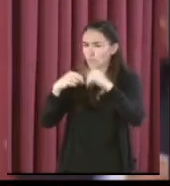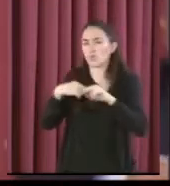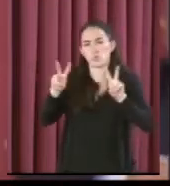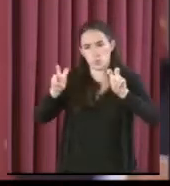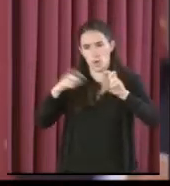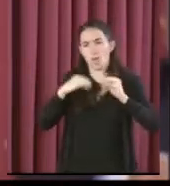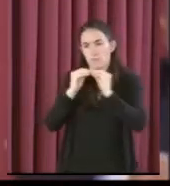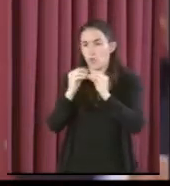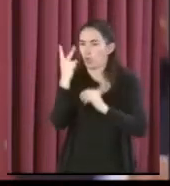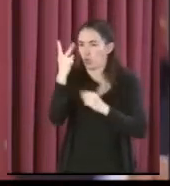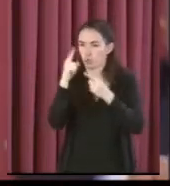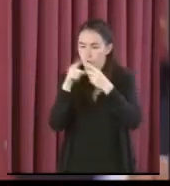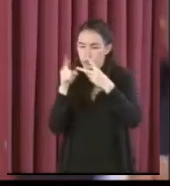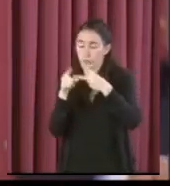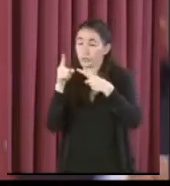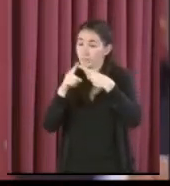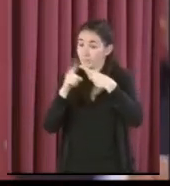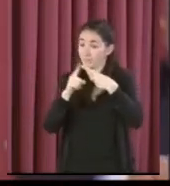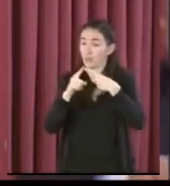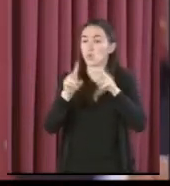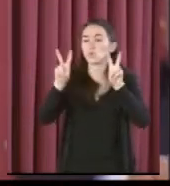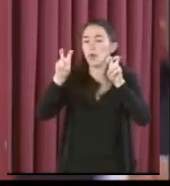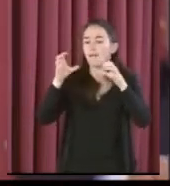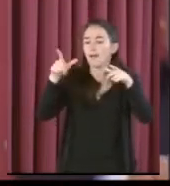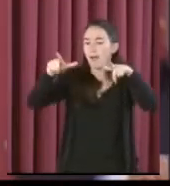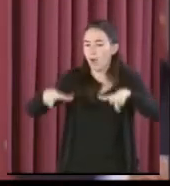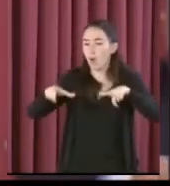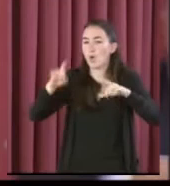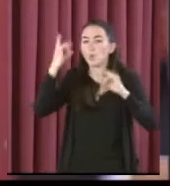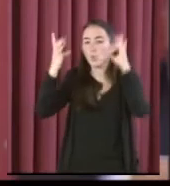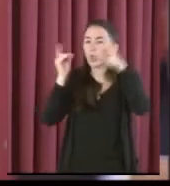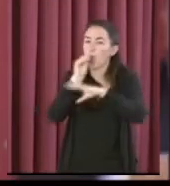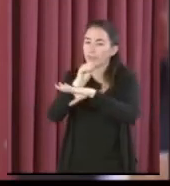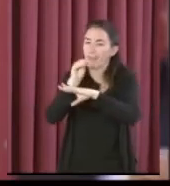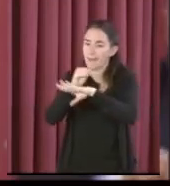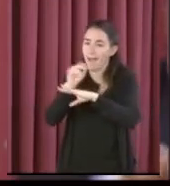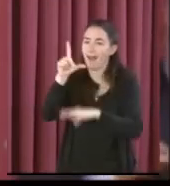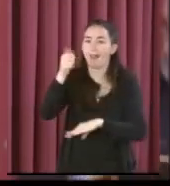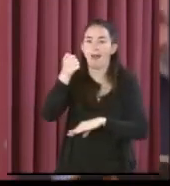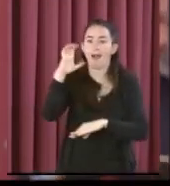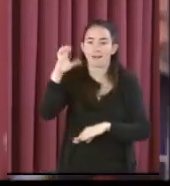recursos. El primero de ellos es la nueva ludoteca de la Cava Fardachón, cuyo